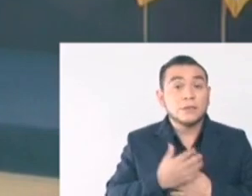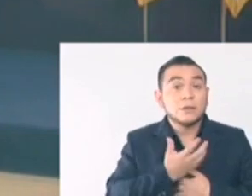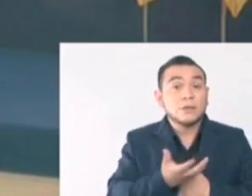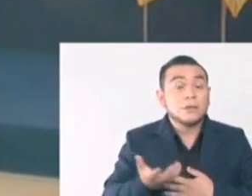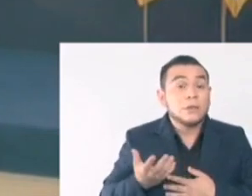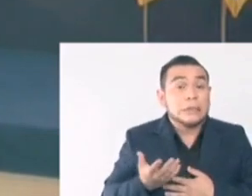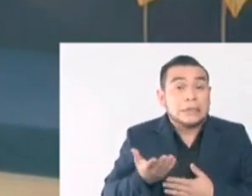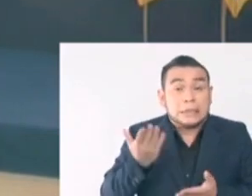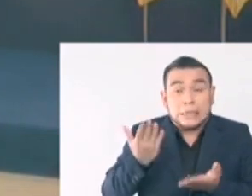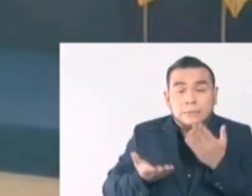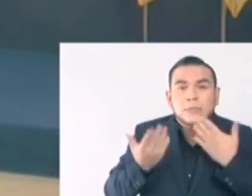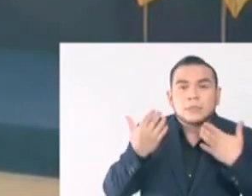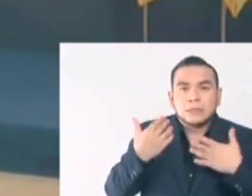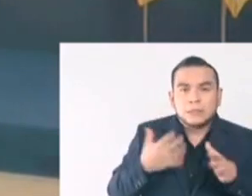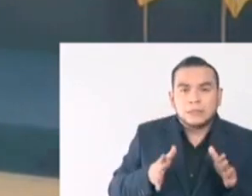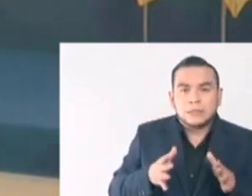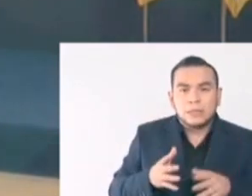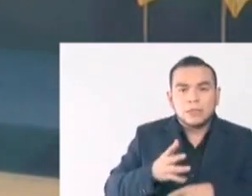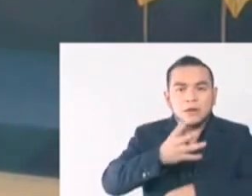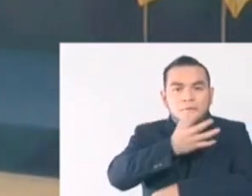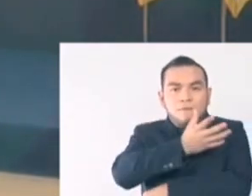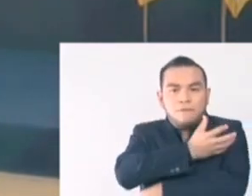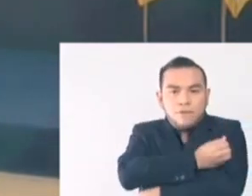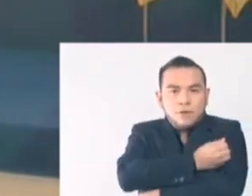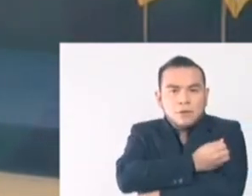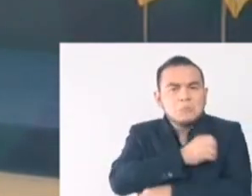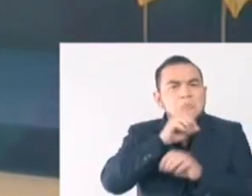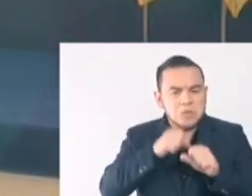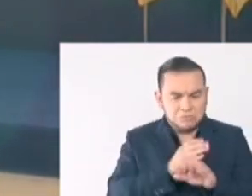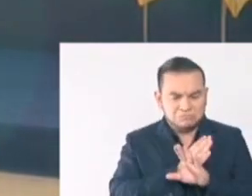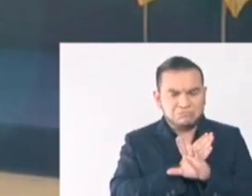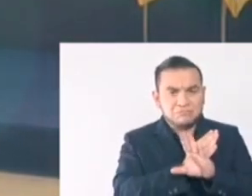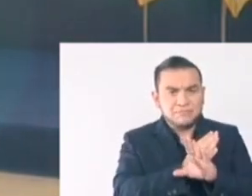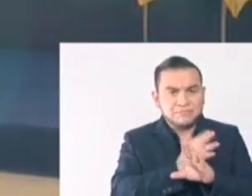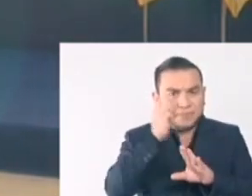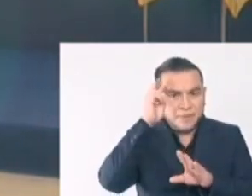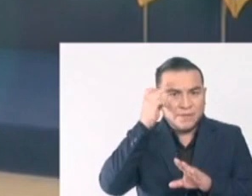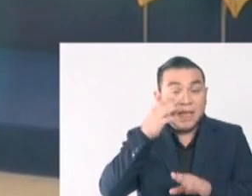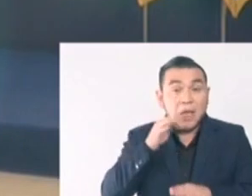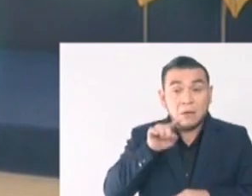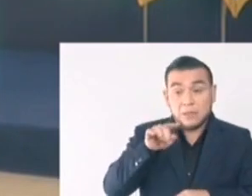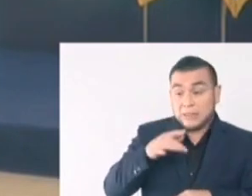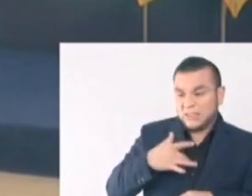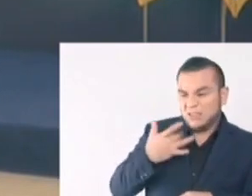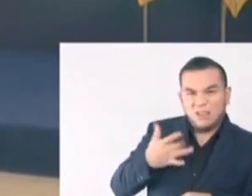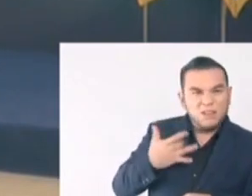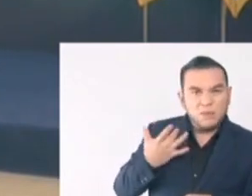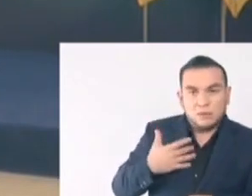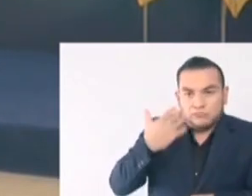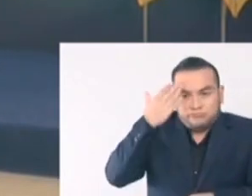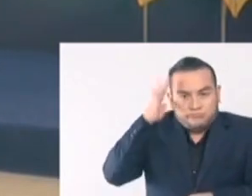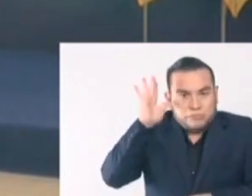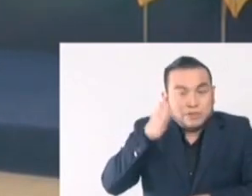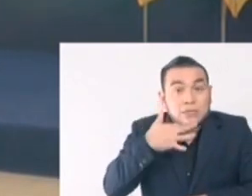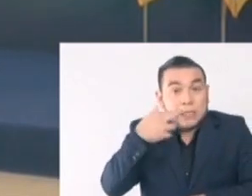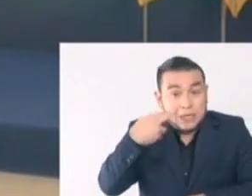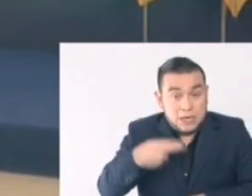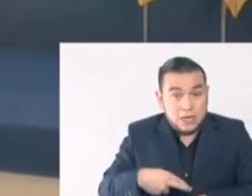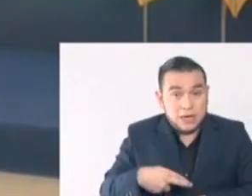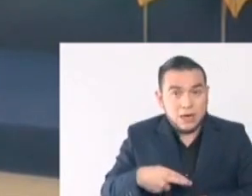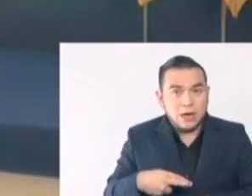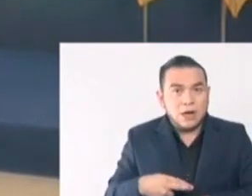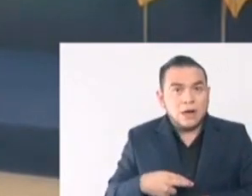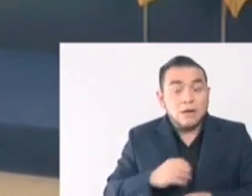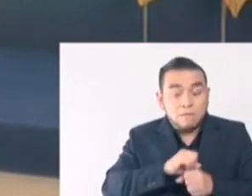incluso para alguien que se haya puesto la vacuna estando infectado. Es decir, si alguien no tiene síntomas, no sabe que tiene COVID-19, va, se pone